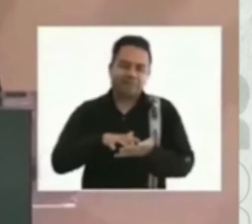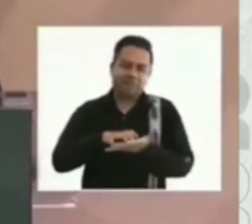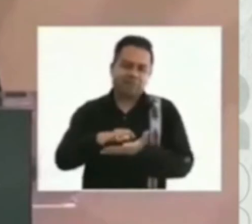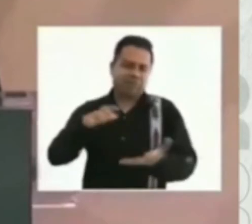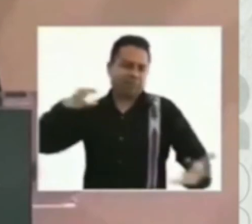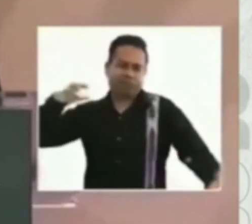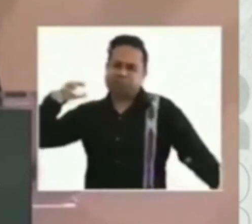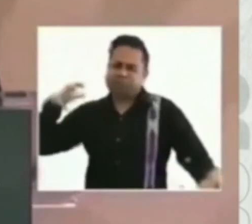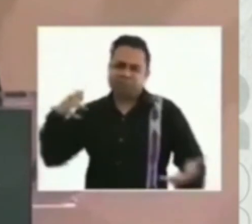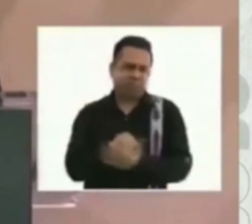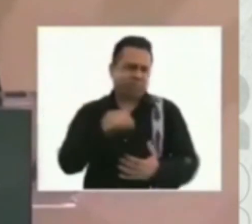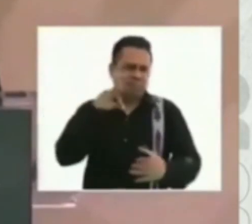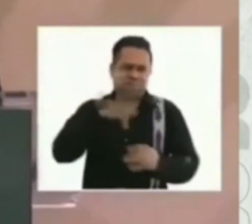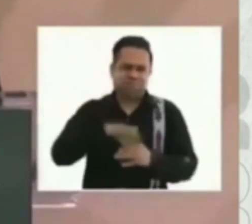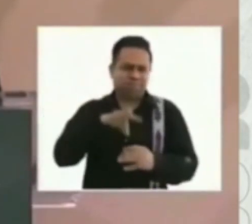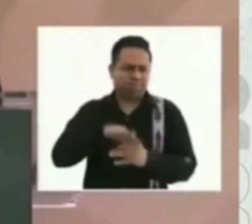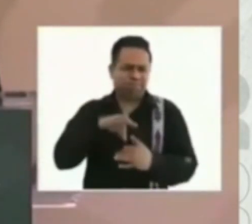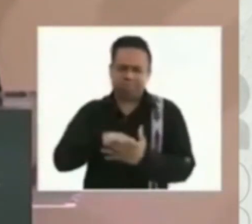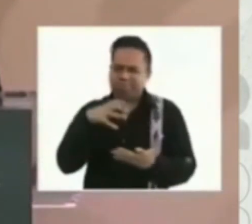arrasamos.